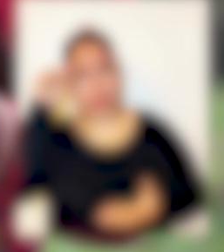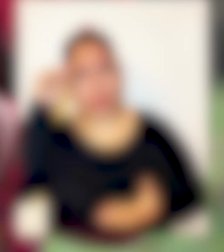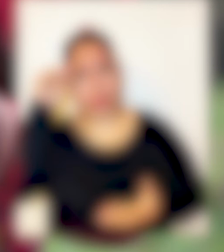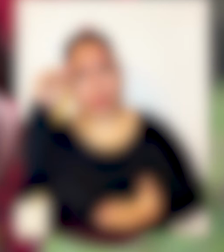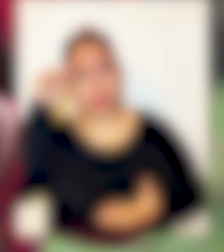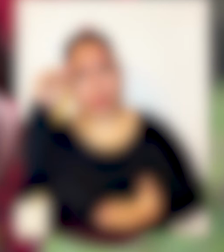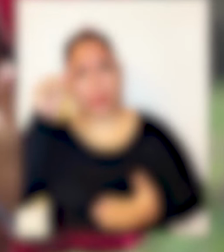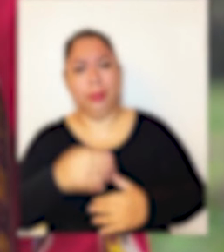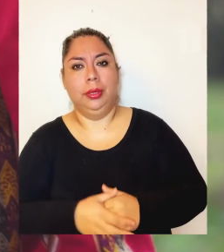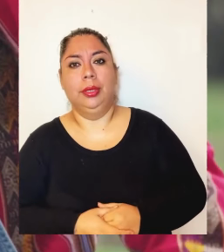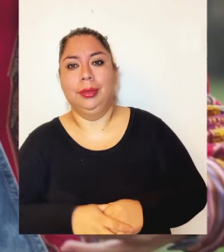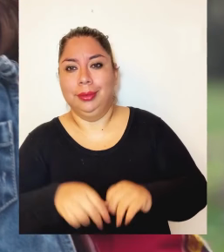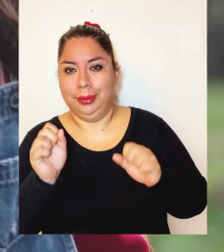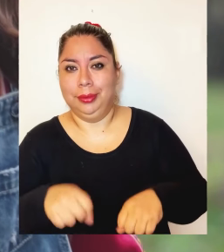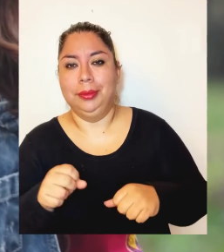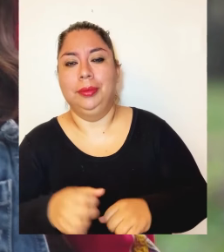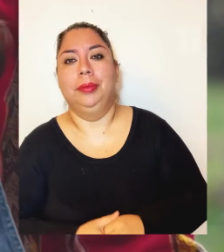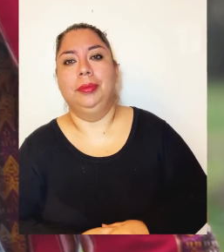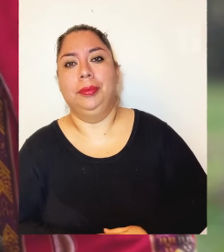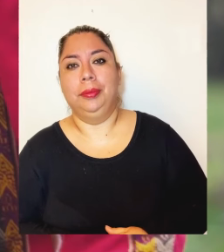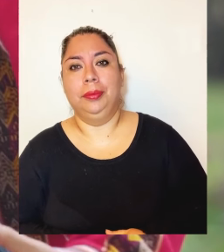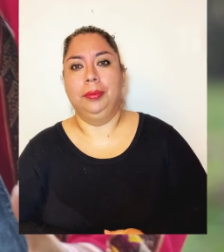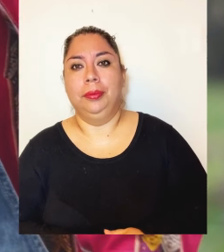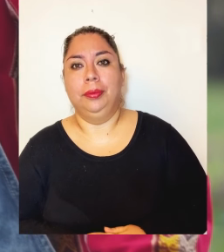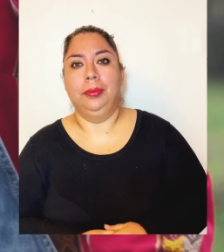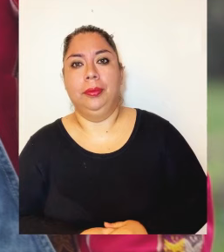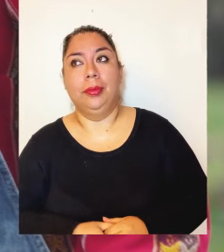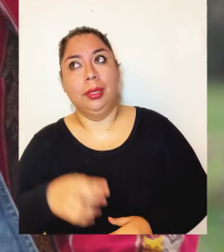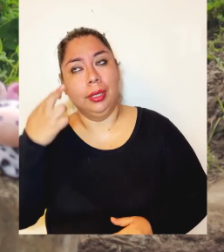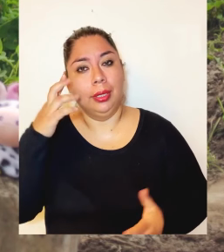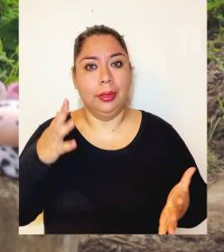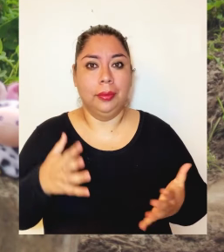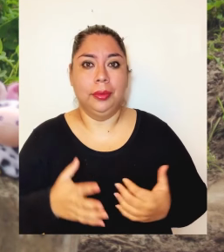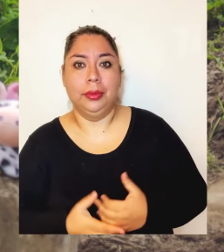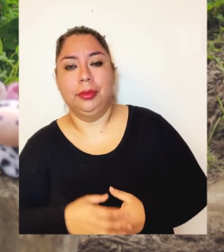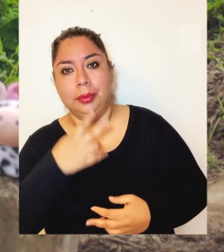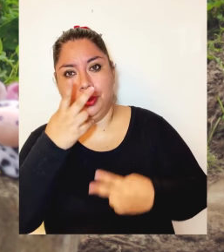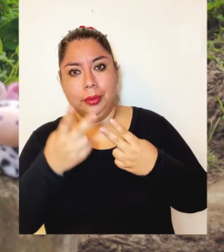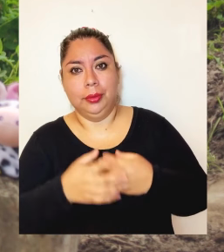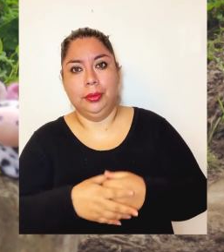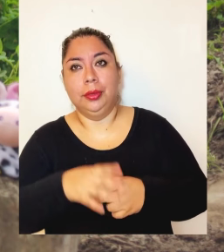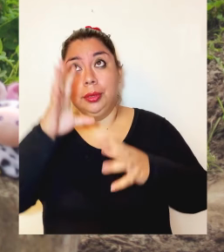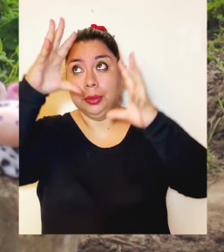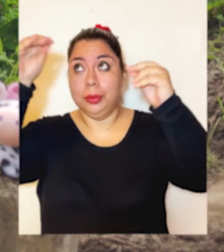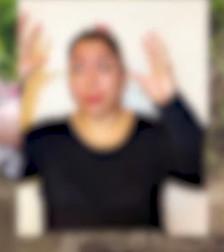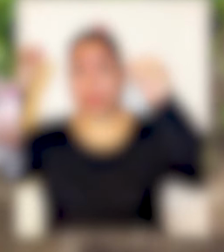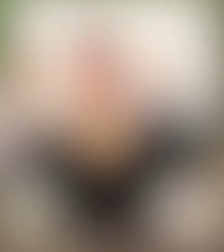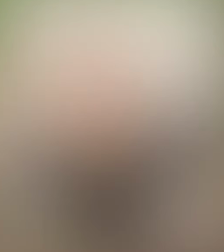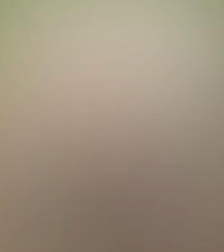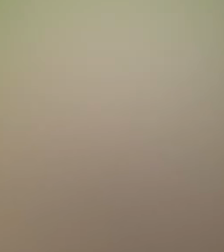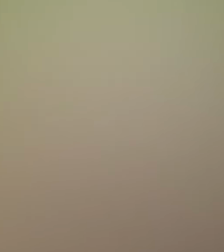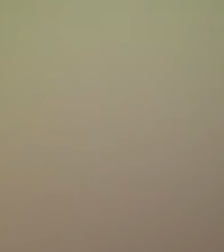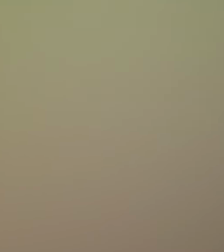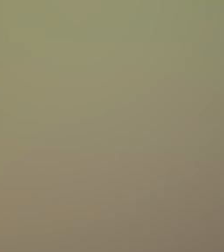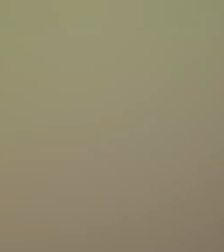yacharqunchis. Ari, allinta yachaqanchis. Chaqaymunay puyukunata qhawasunman